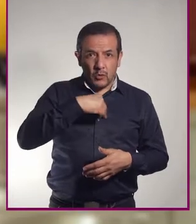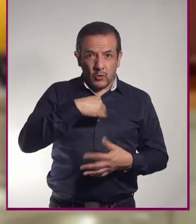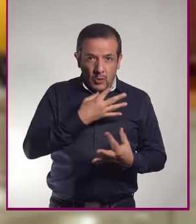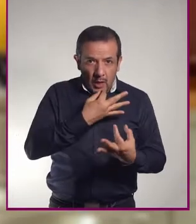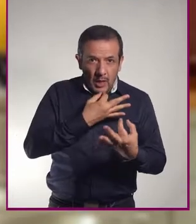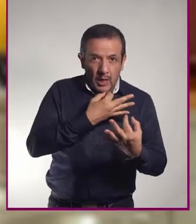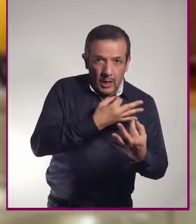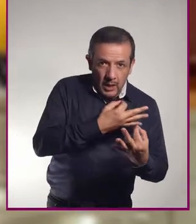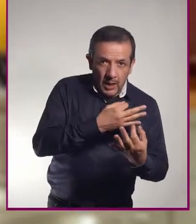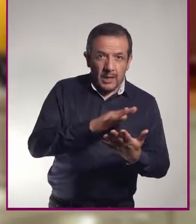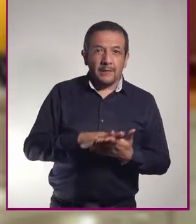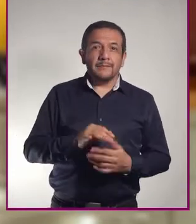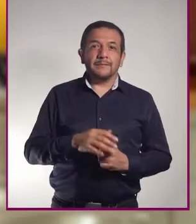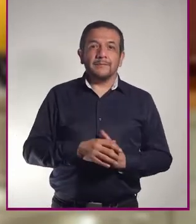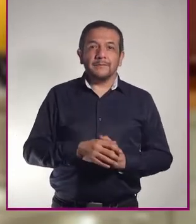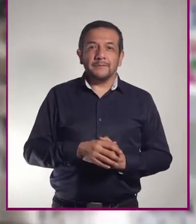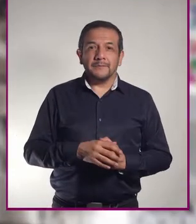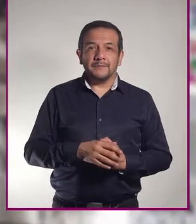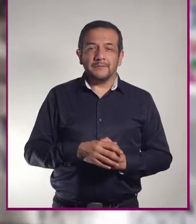como una deliciosa cualidad.